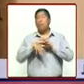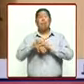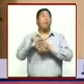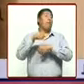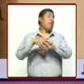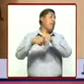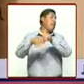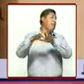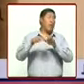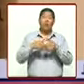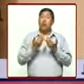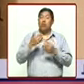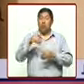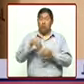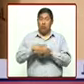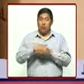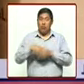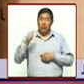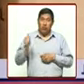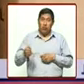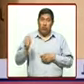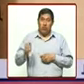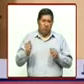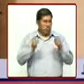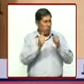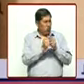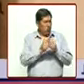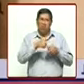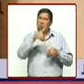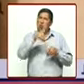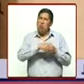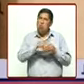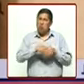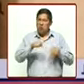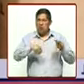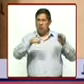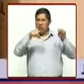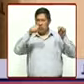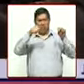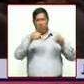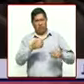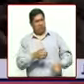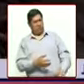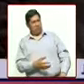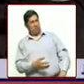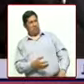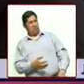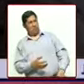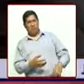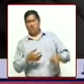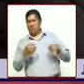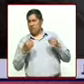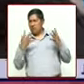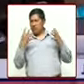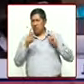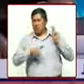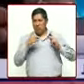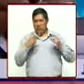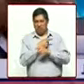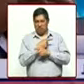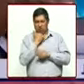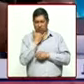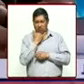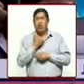además el sentido de la elección judicial y creo que le ha caído mal a la opinión pública y a la población en general. Tal es